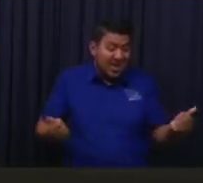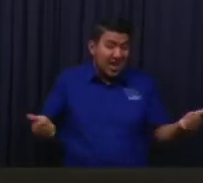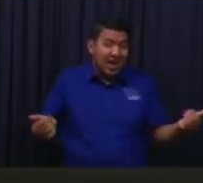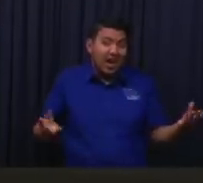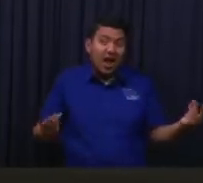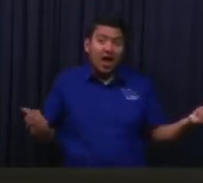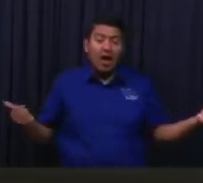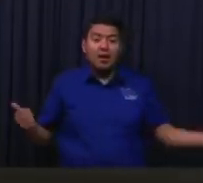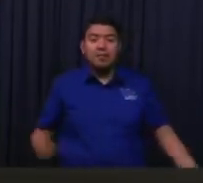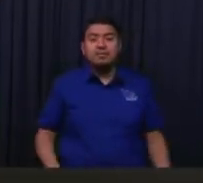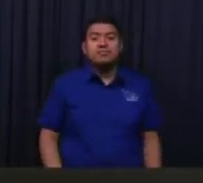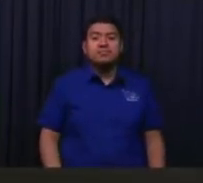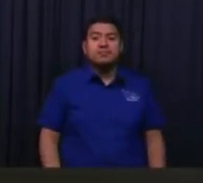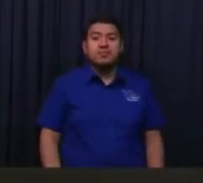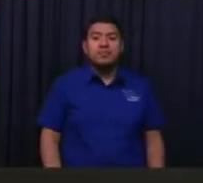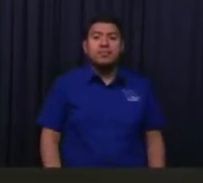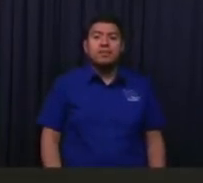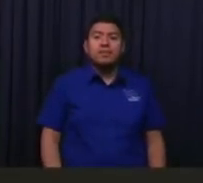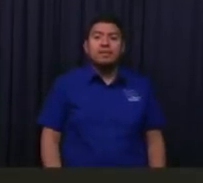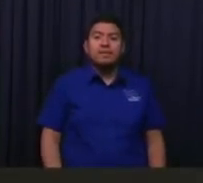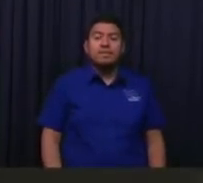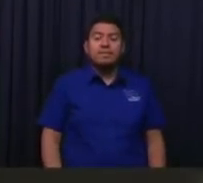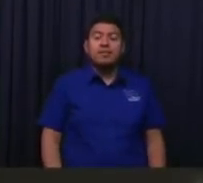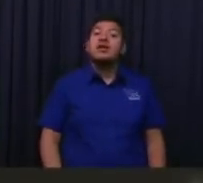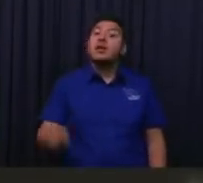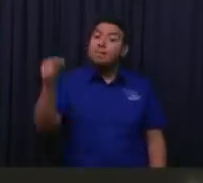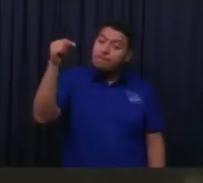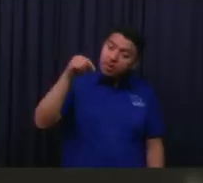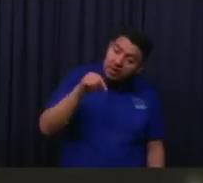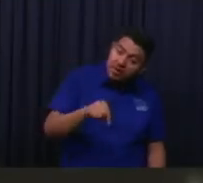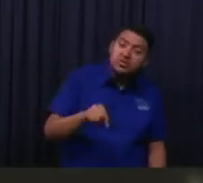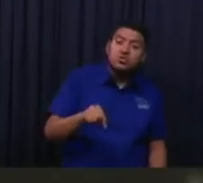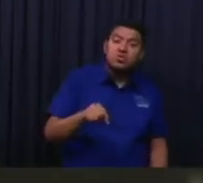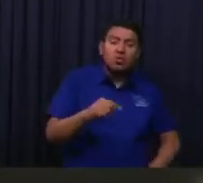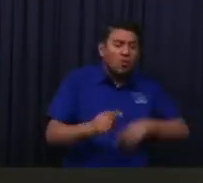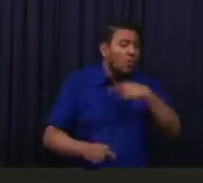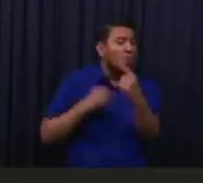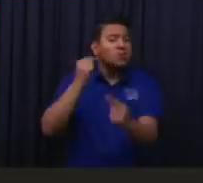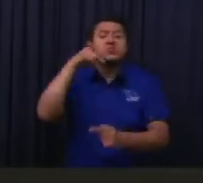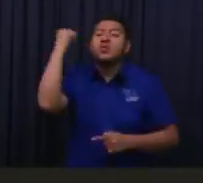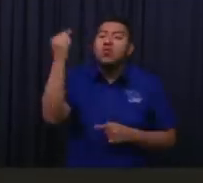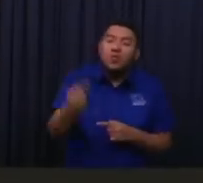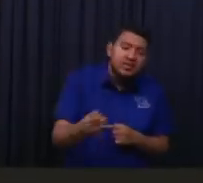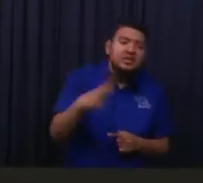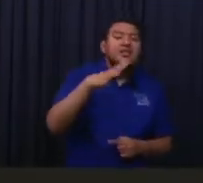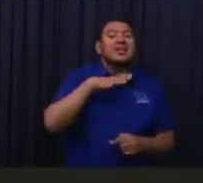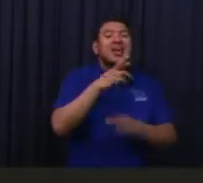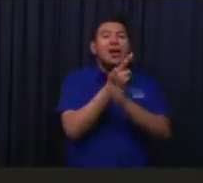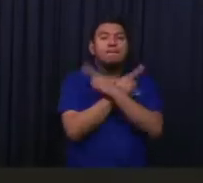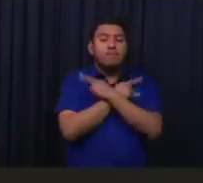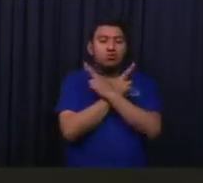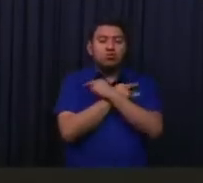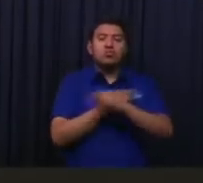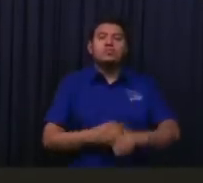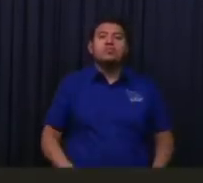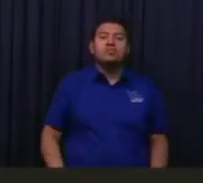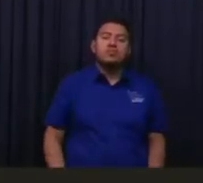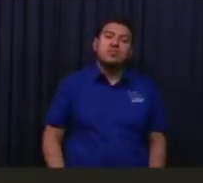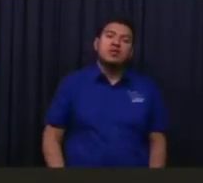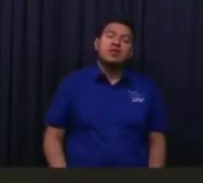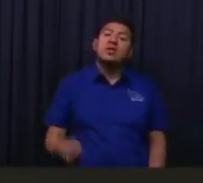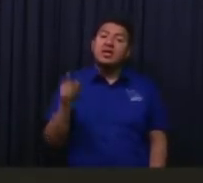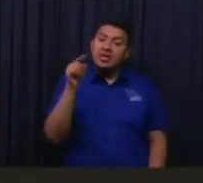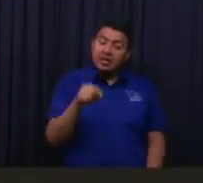y por eso producía reposo. Yo creo que cuando hablamos de estos ejemplos que hemos